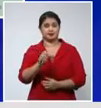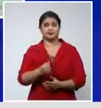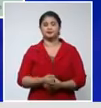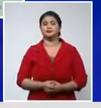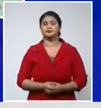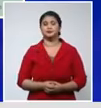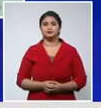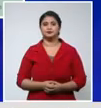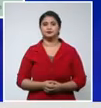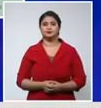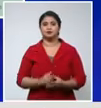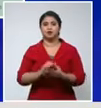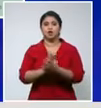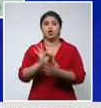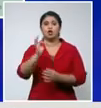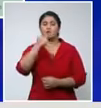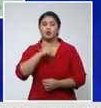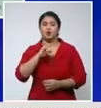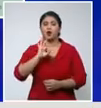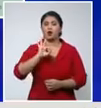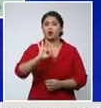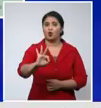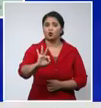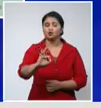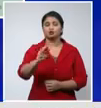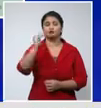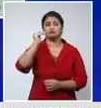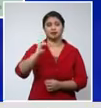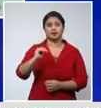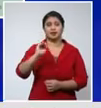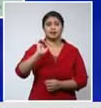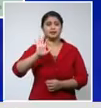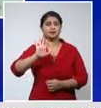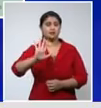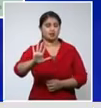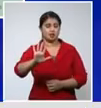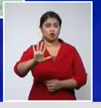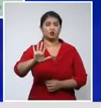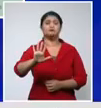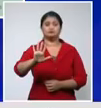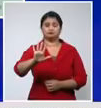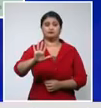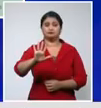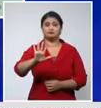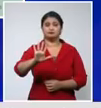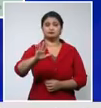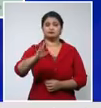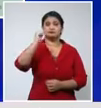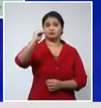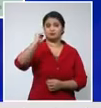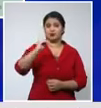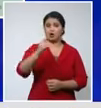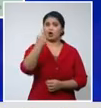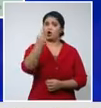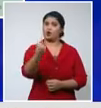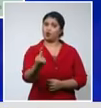Moa con 8, Mayarí con 5 y Antilla y Sagua de Tánamo con 1 cada